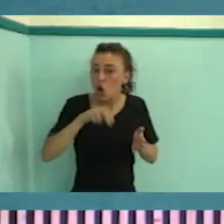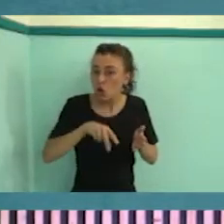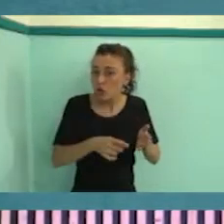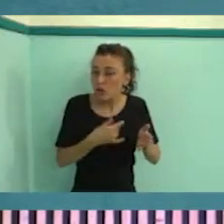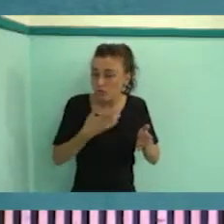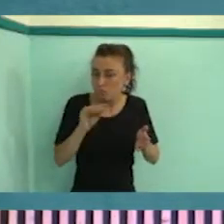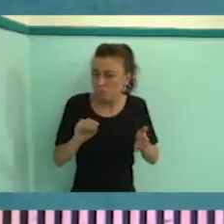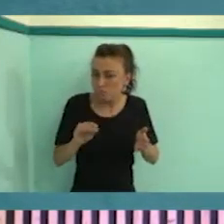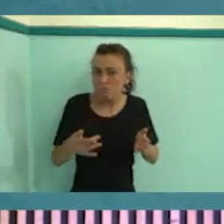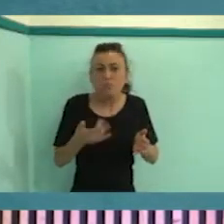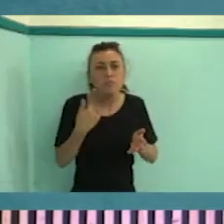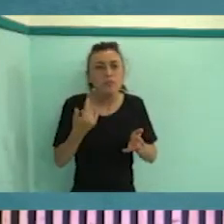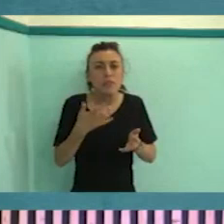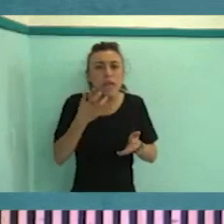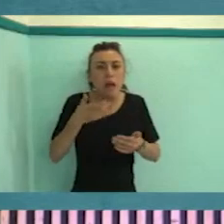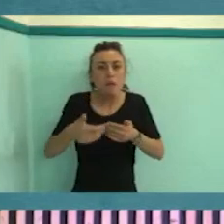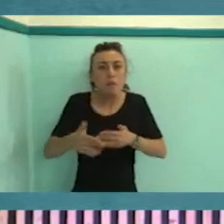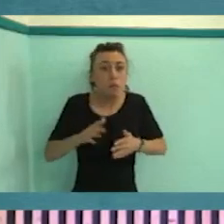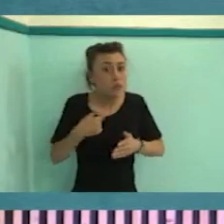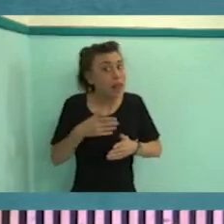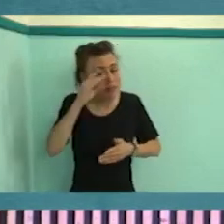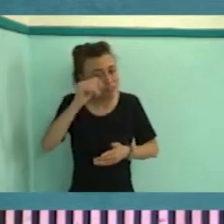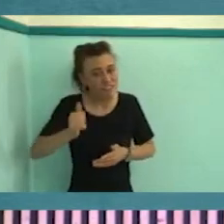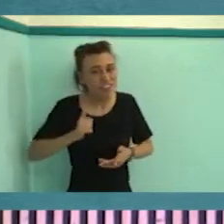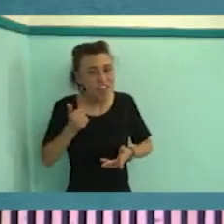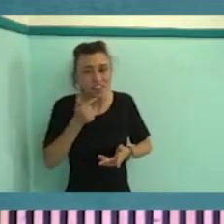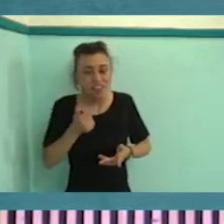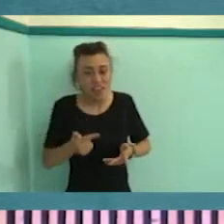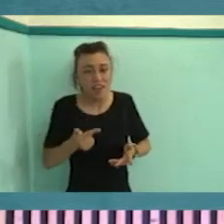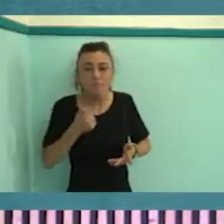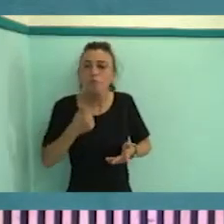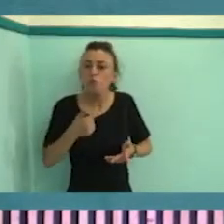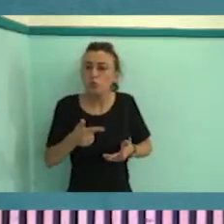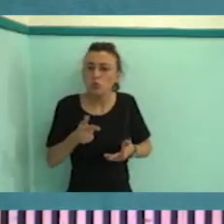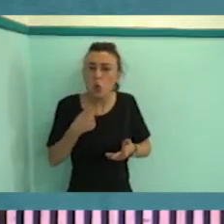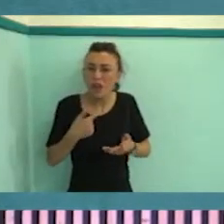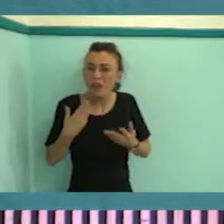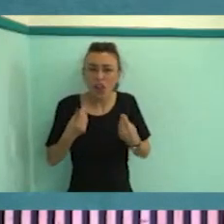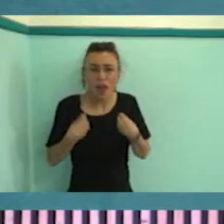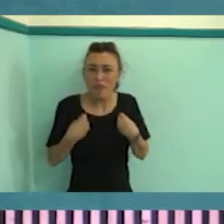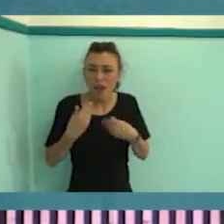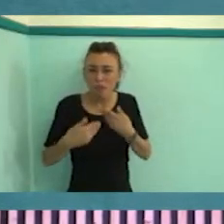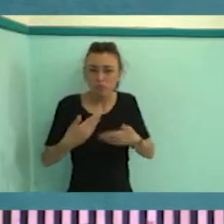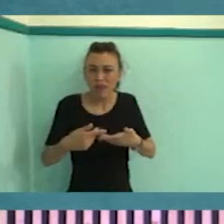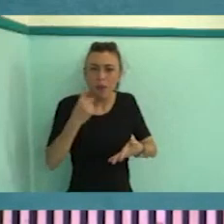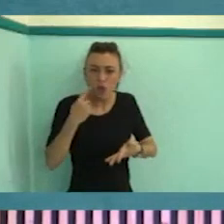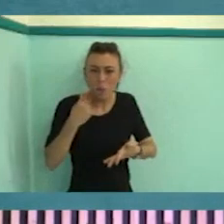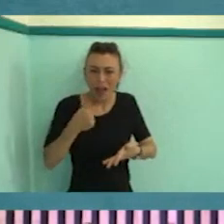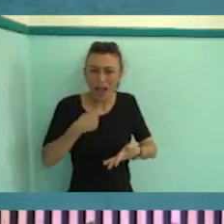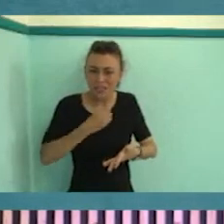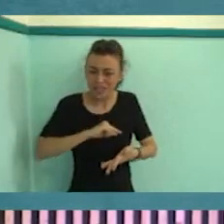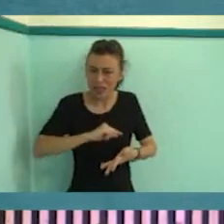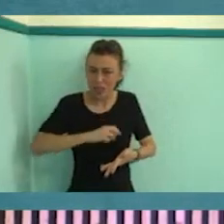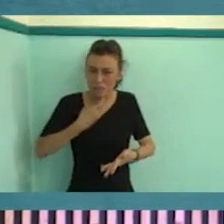Inteligencia artificial lo que te dice es pues amor Tú busca hábitos que tú puedas mantener toda tu vida para tú encontrarte bien pero no sigas haciendo eso porque eso no